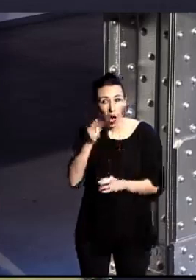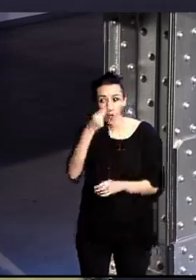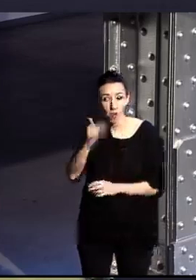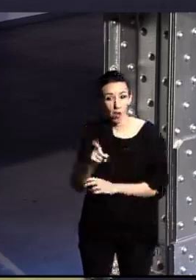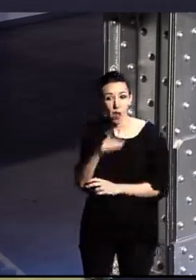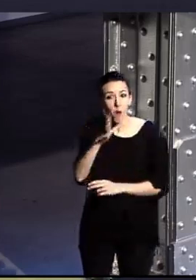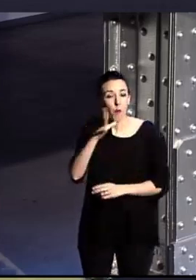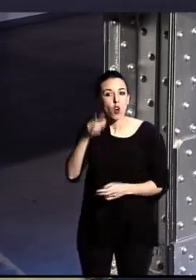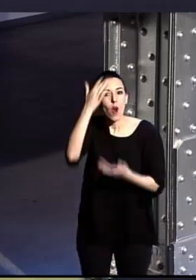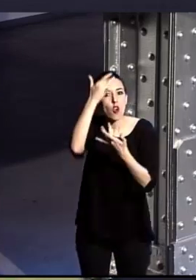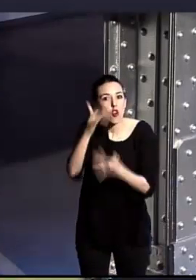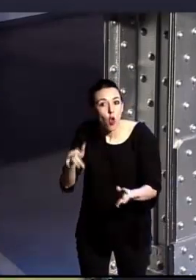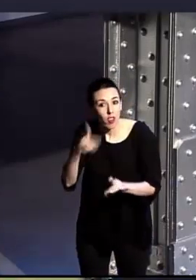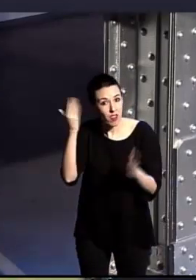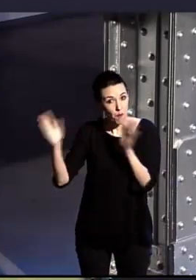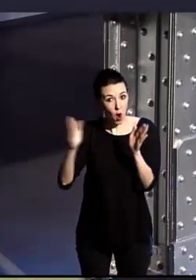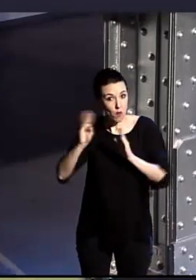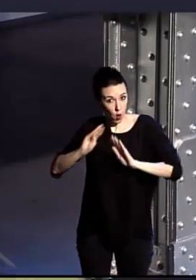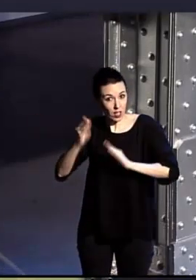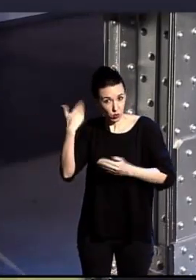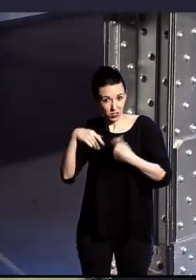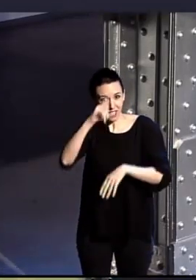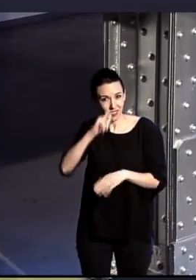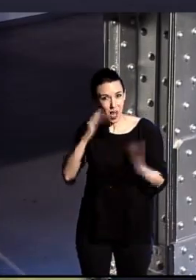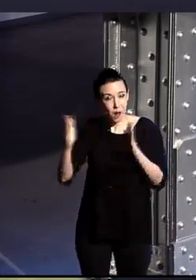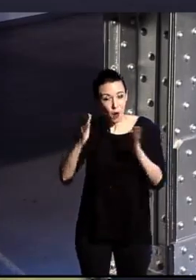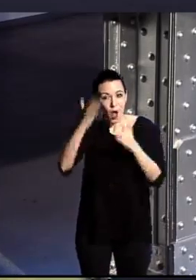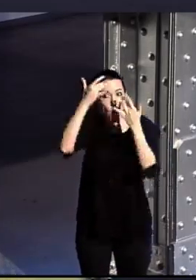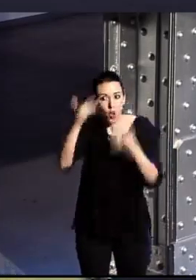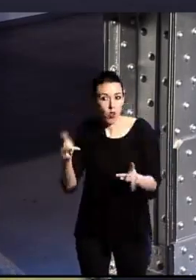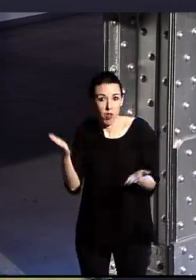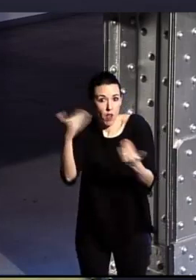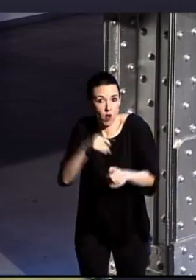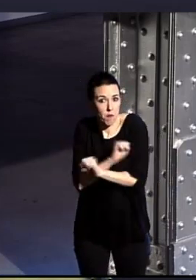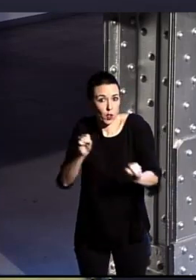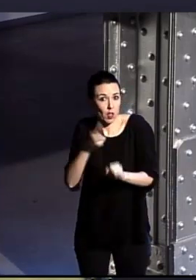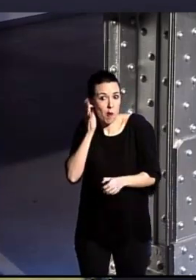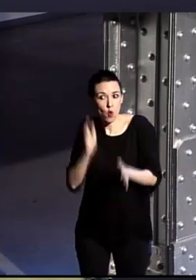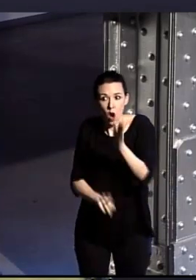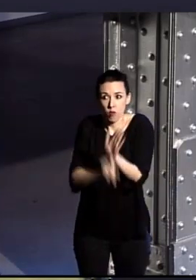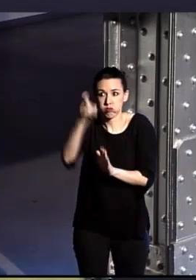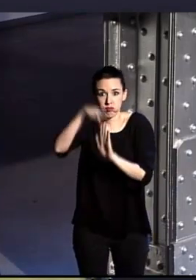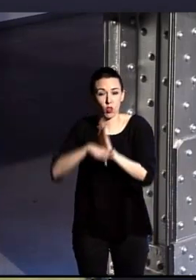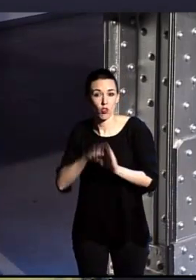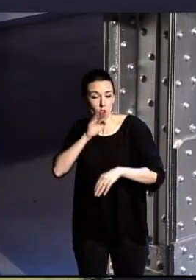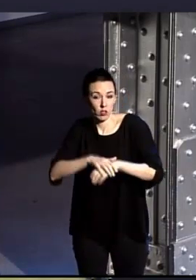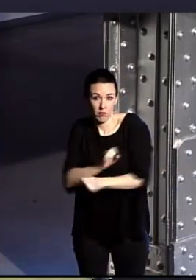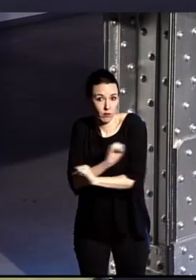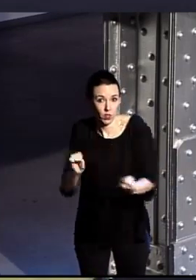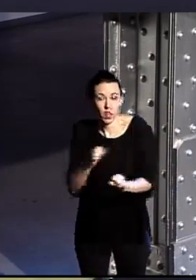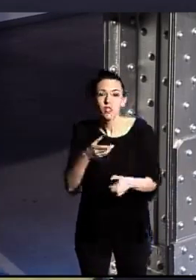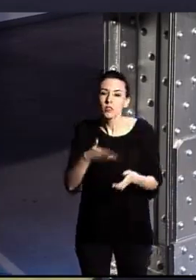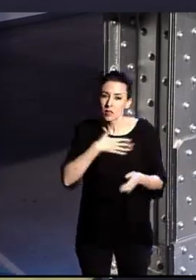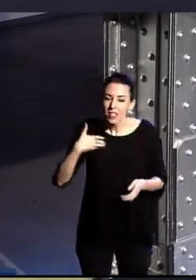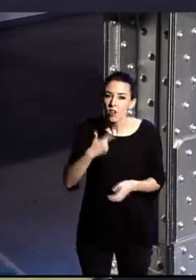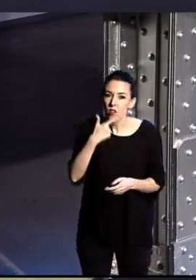había conciencia de que eso fuese algo a alcanzar. Entonces, bueno, yo básicamente sí que quiero